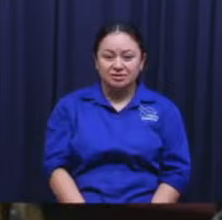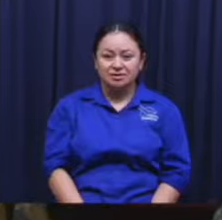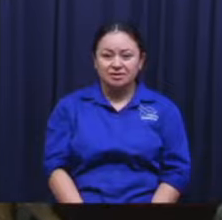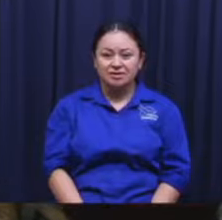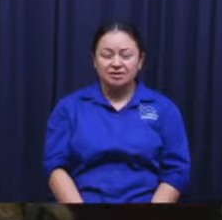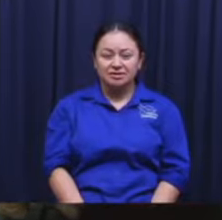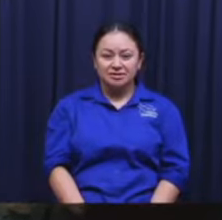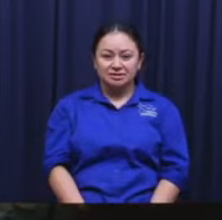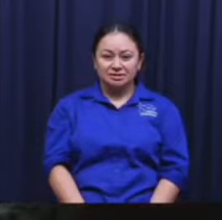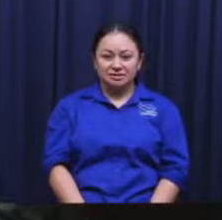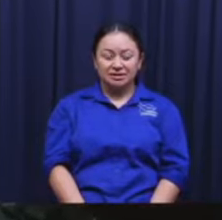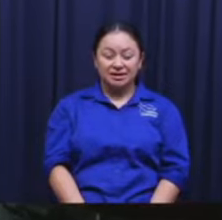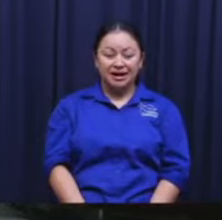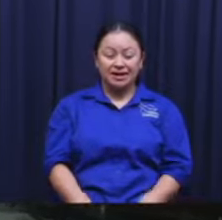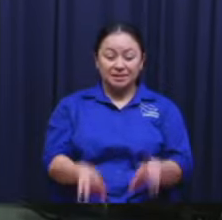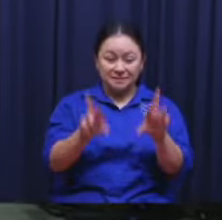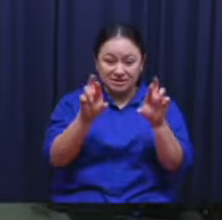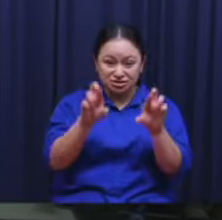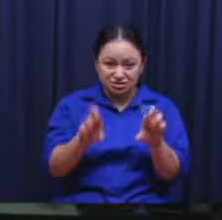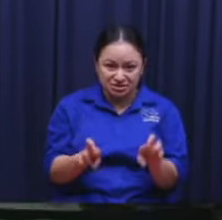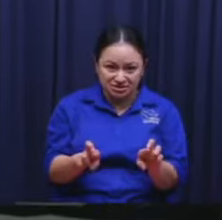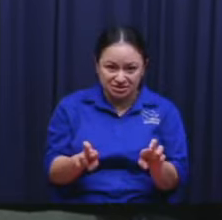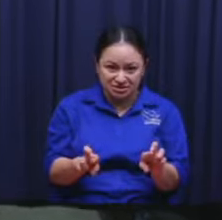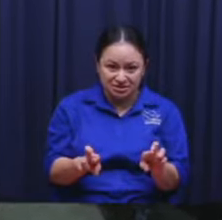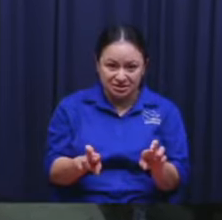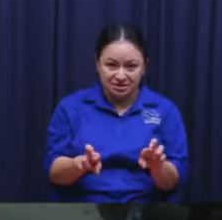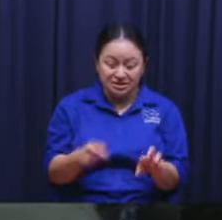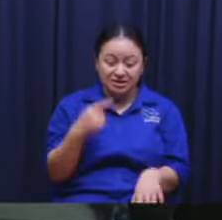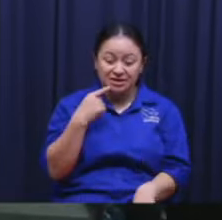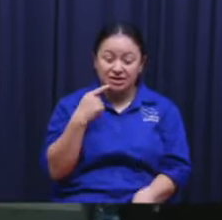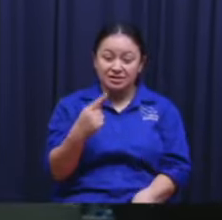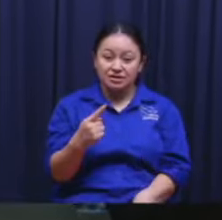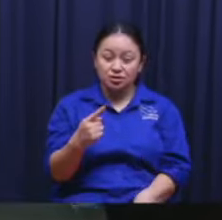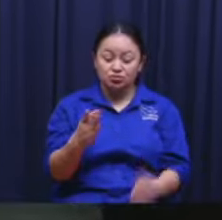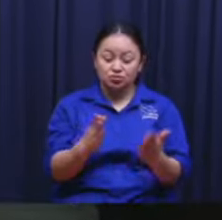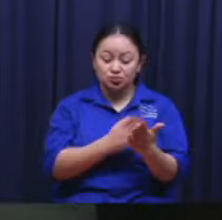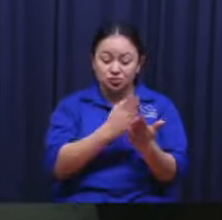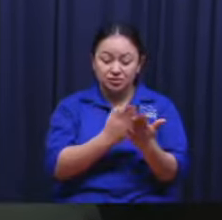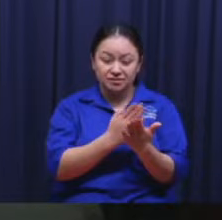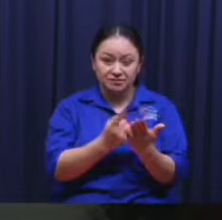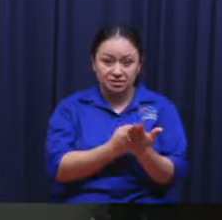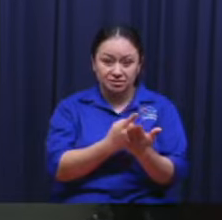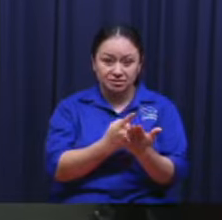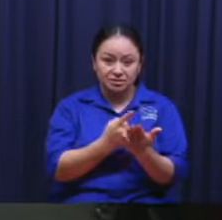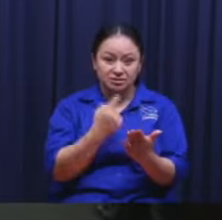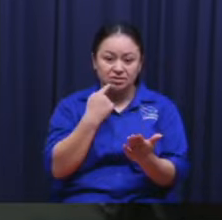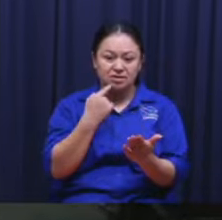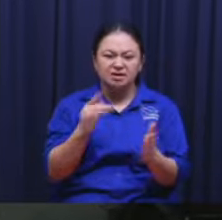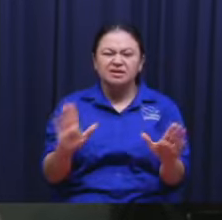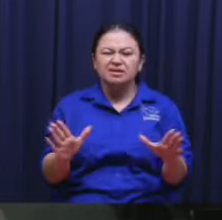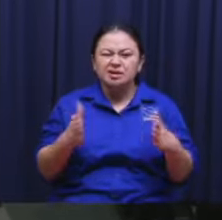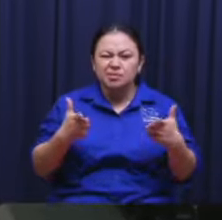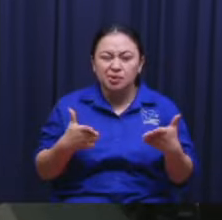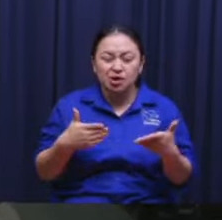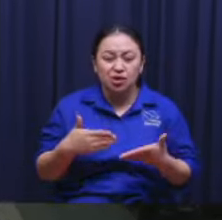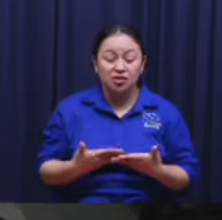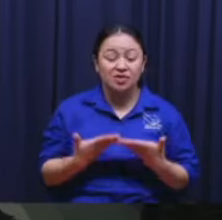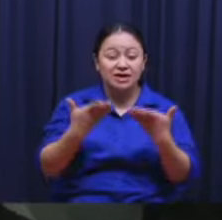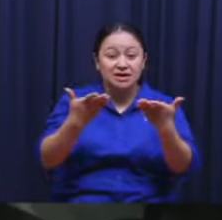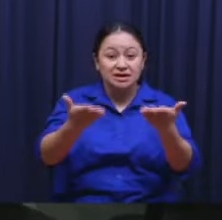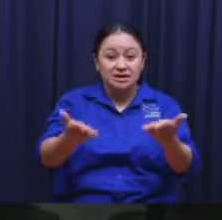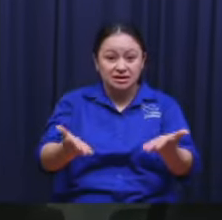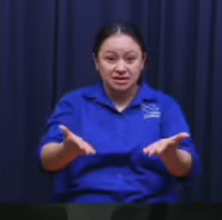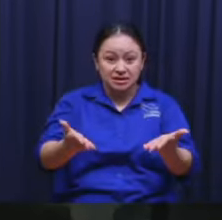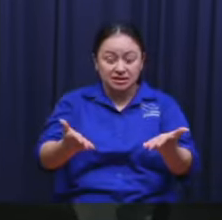Que era Amán. Amán era, ¿ah? Y le dijo, mira vos, ¿qué puedo darle a aquel